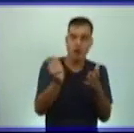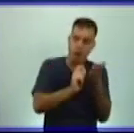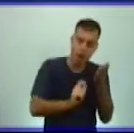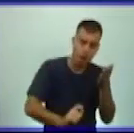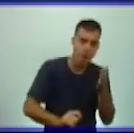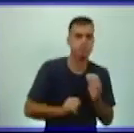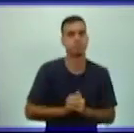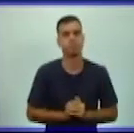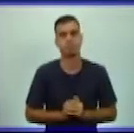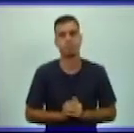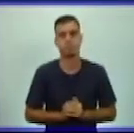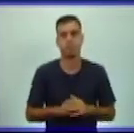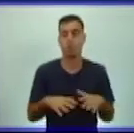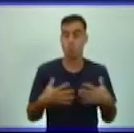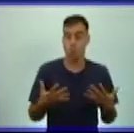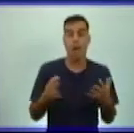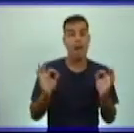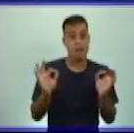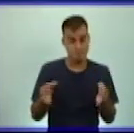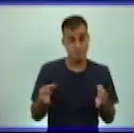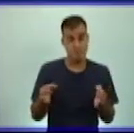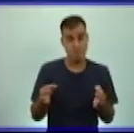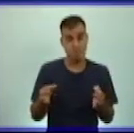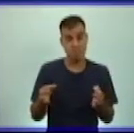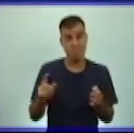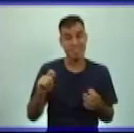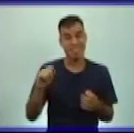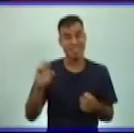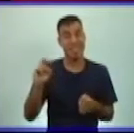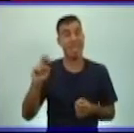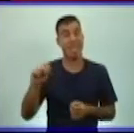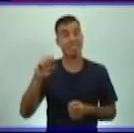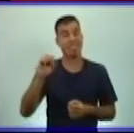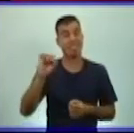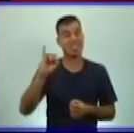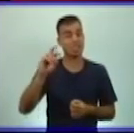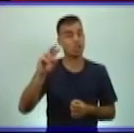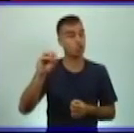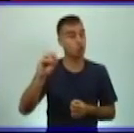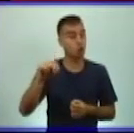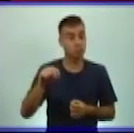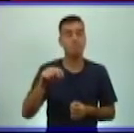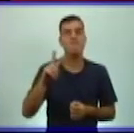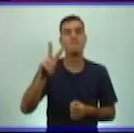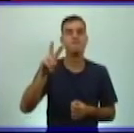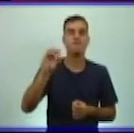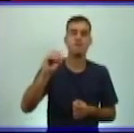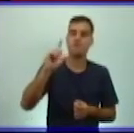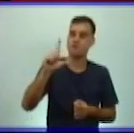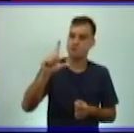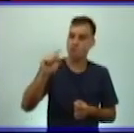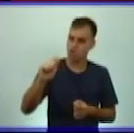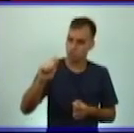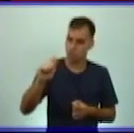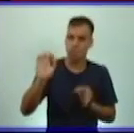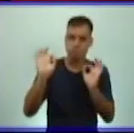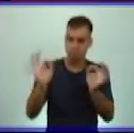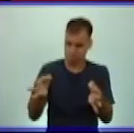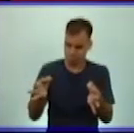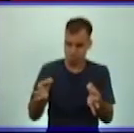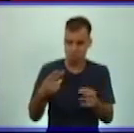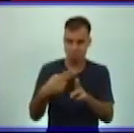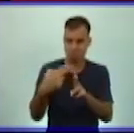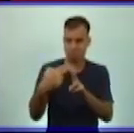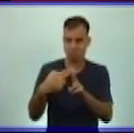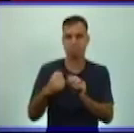Su unidad de medida, al igual que la tensión, es en volt. OK, lo hemos valorado en este caso y